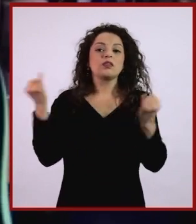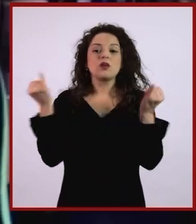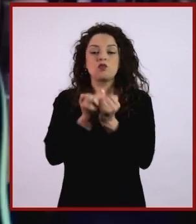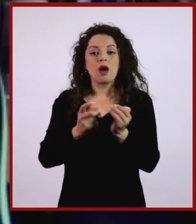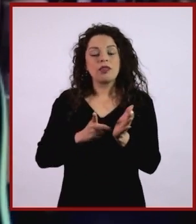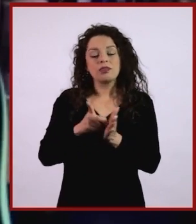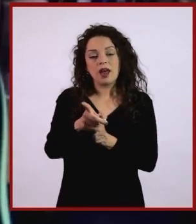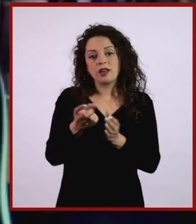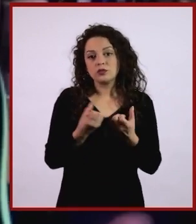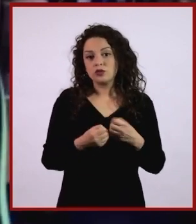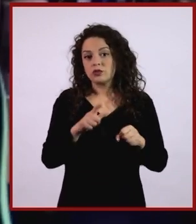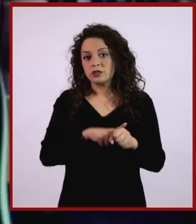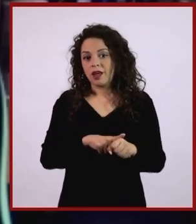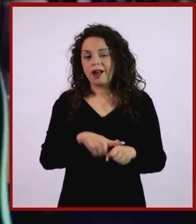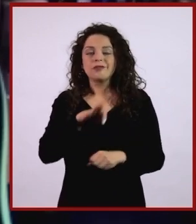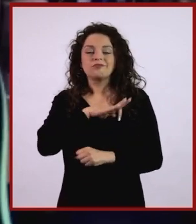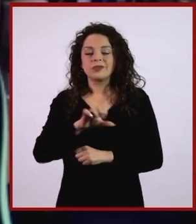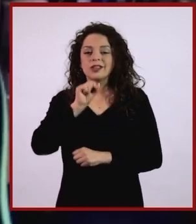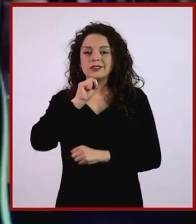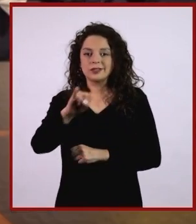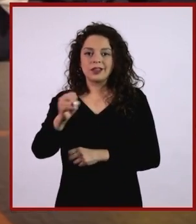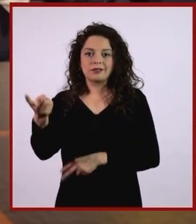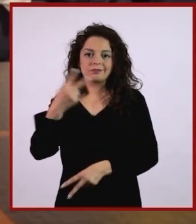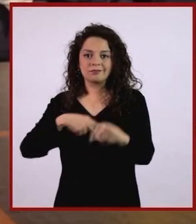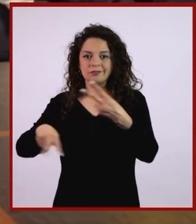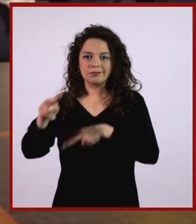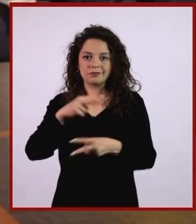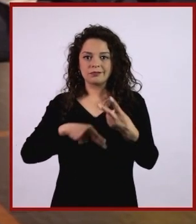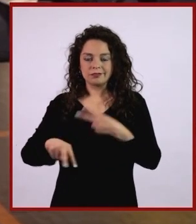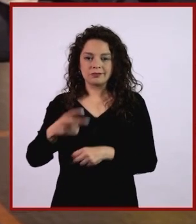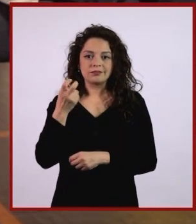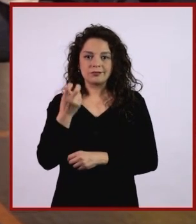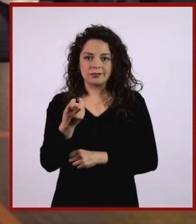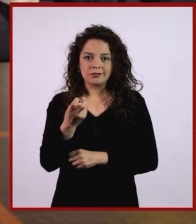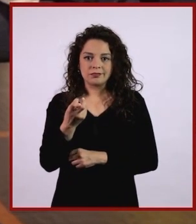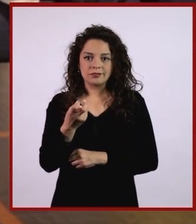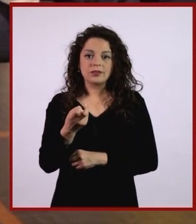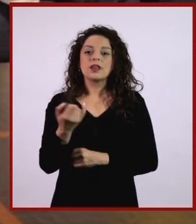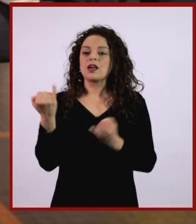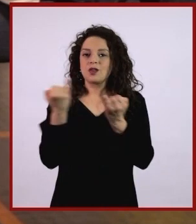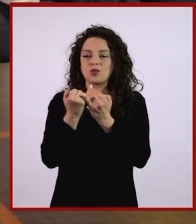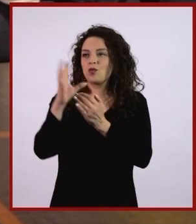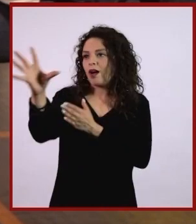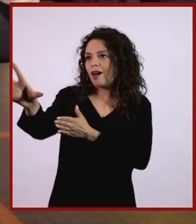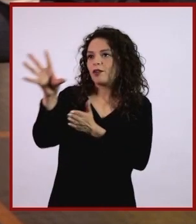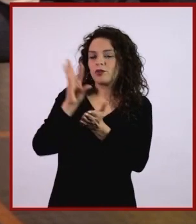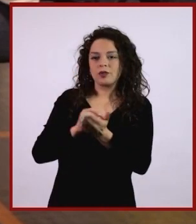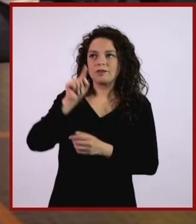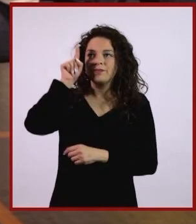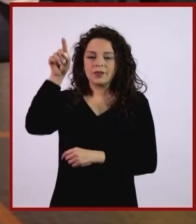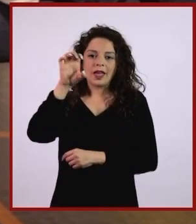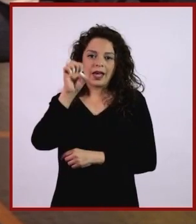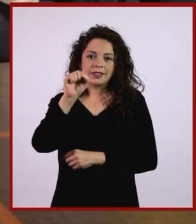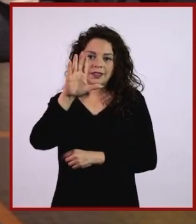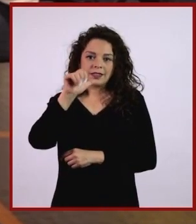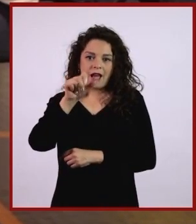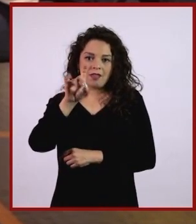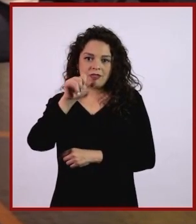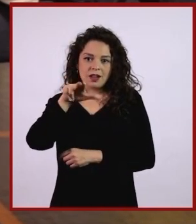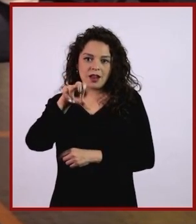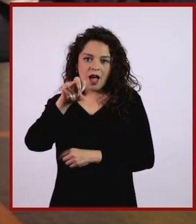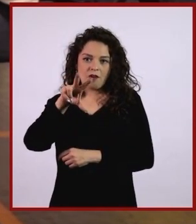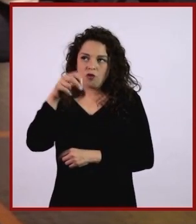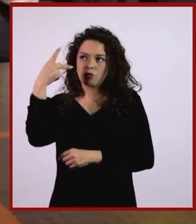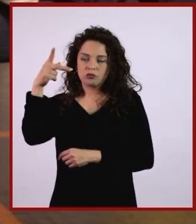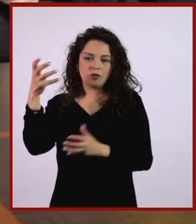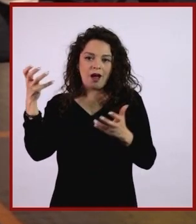a universalizar los derechos sociales, eso generaría definitivamente cohesión y ese sería el modelo escandinavo. Sí, definitivamente. Federico, vamos